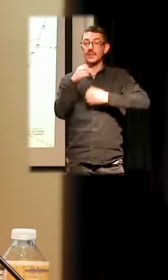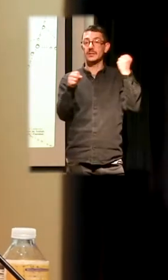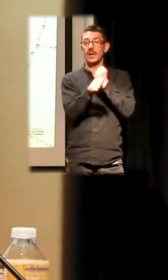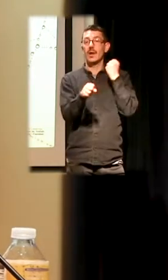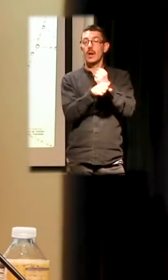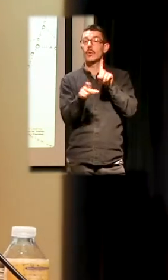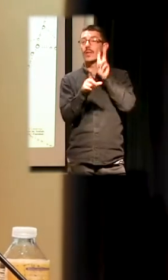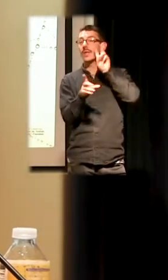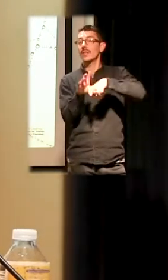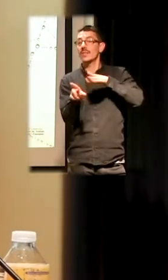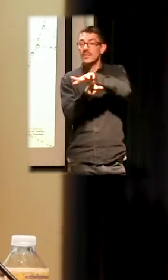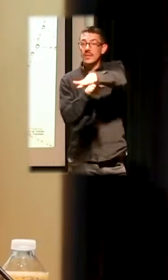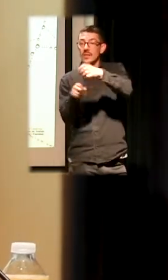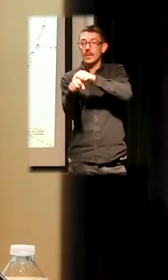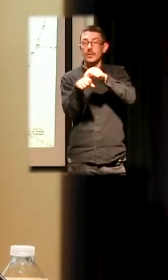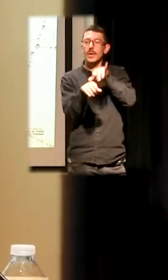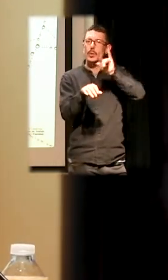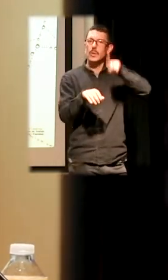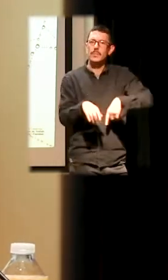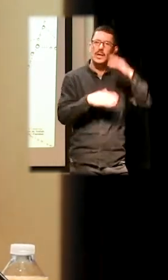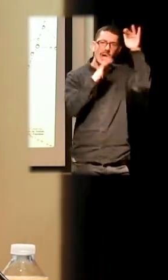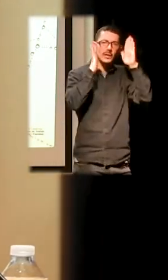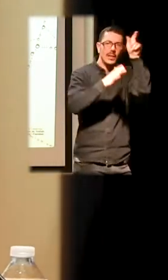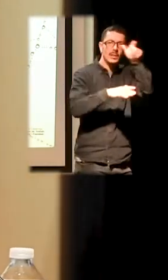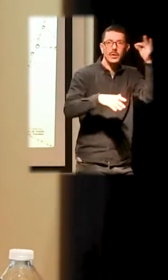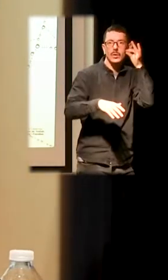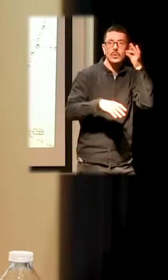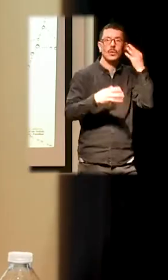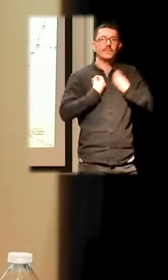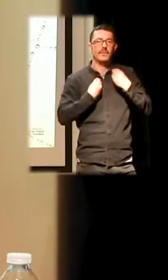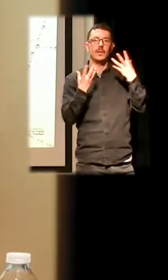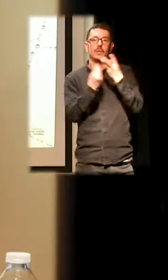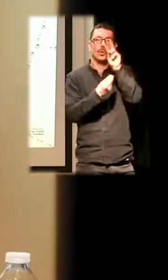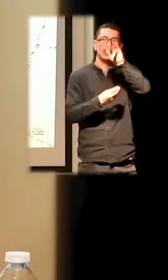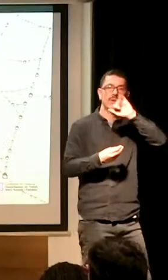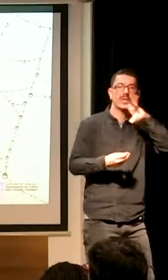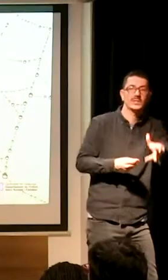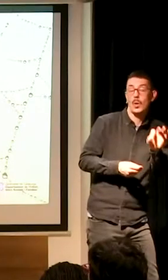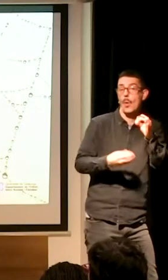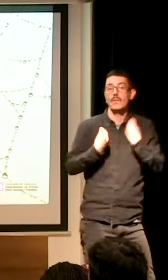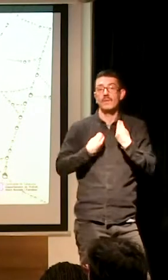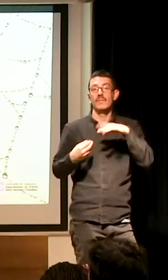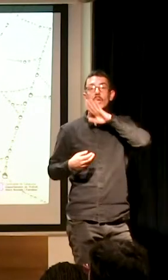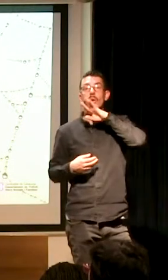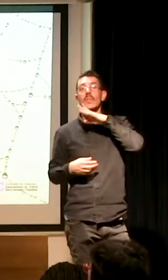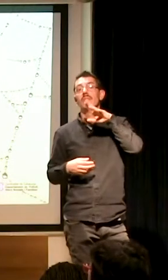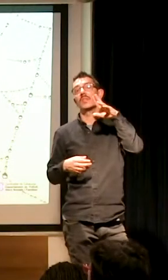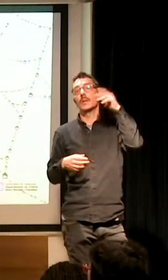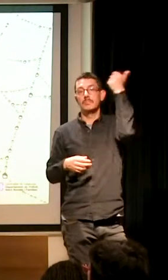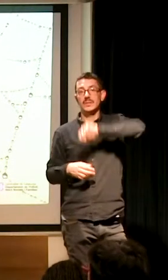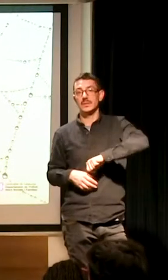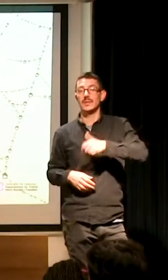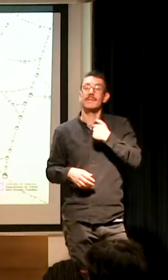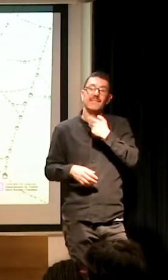también hacen un trabajo de atención a mujeres que viven con VIH, que viven violencia machista. Y a mí me gustaría poner en